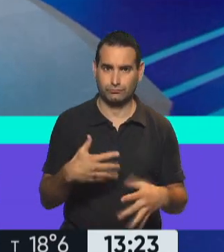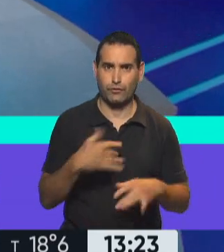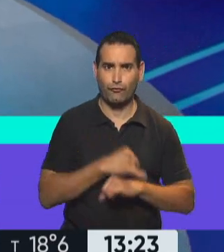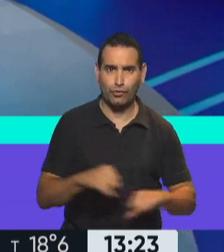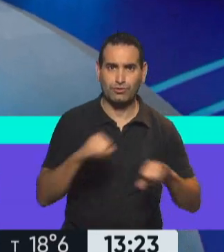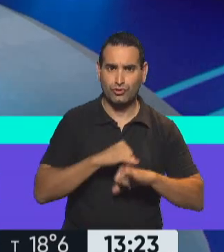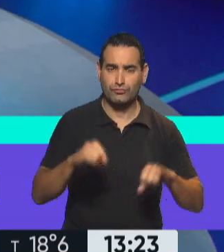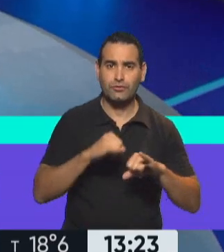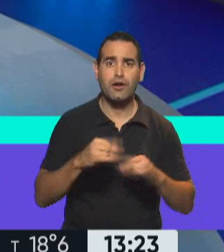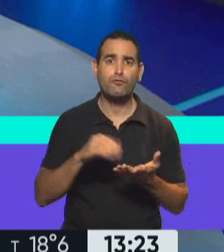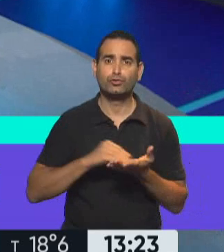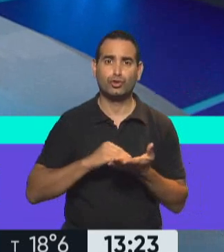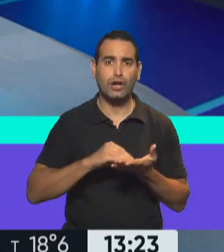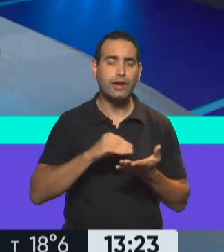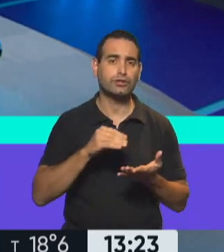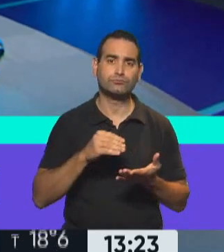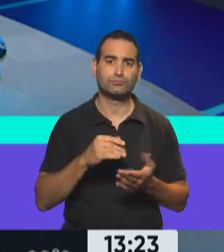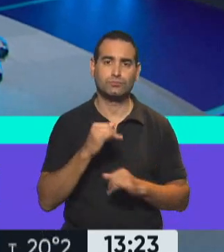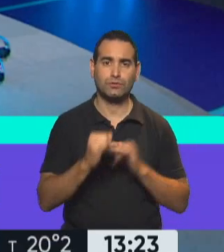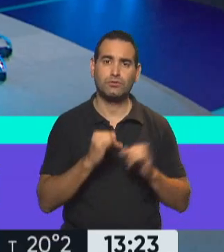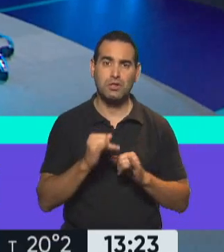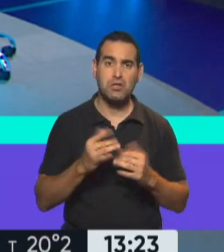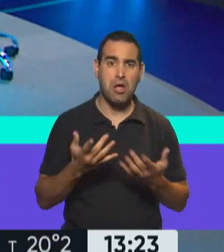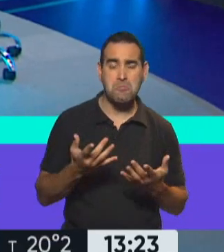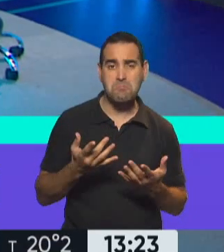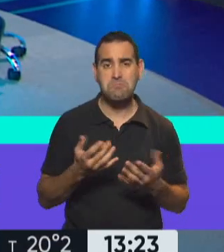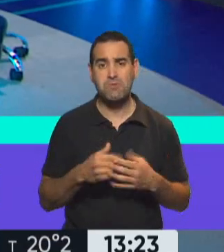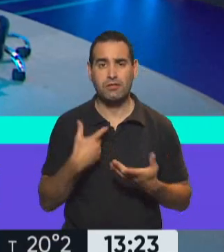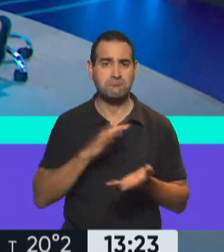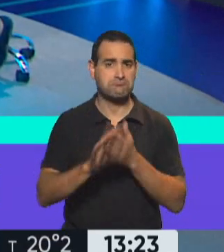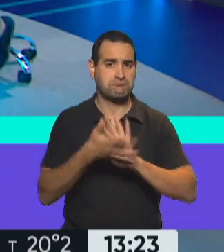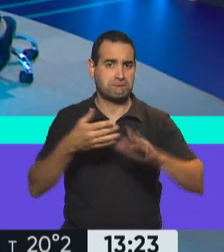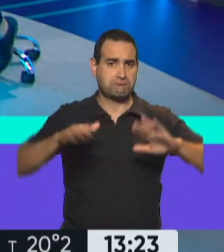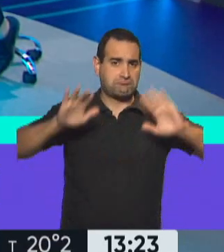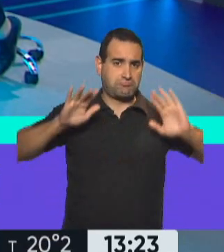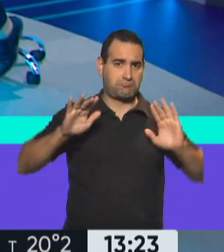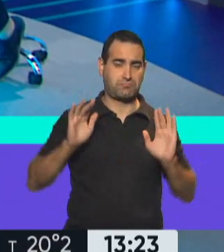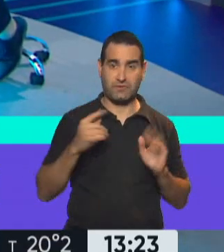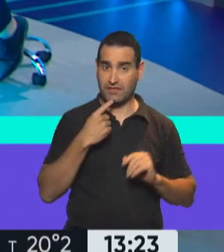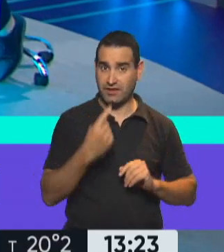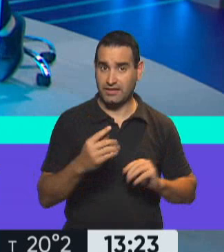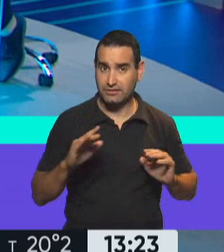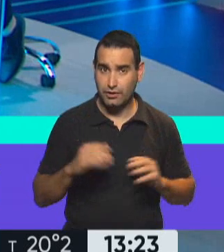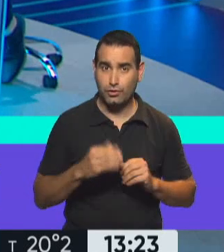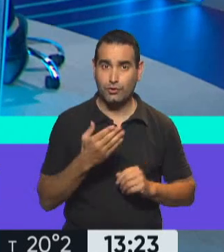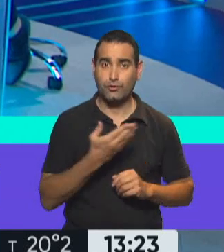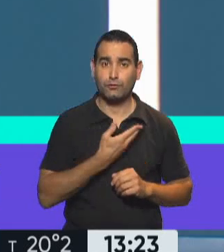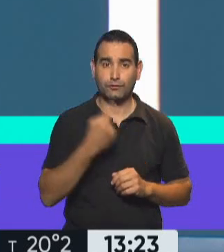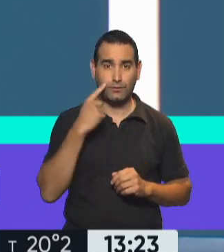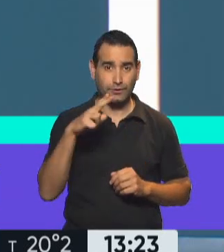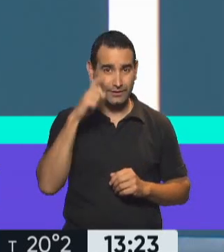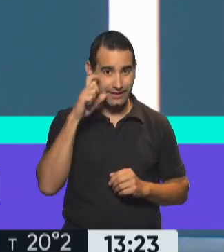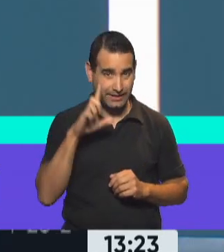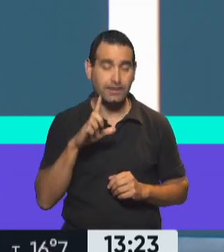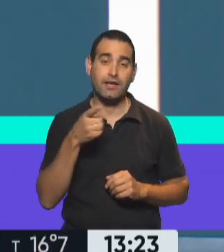información dando vuelta, hicieron un descargo tanto liviano, ¿no? Deslindando responsabilidades, tanto Fori, el ex